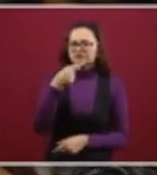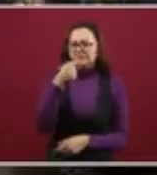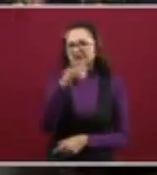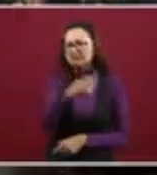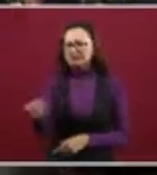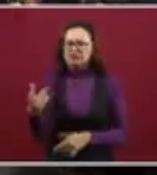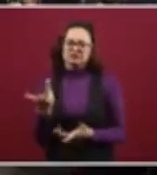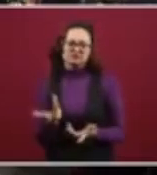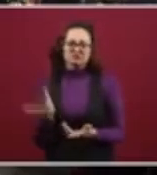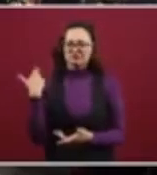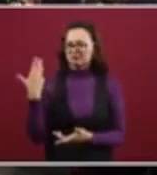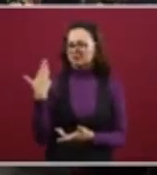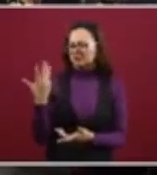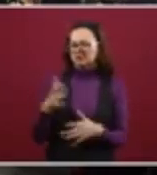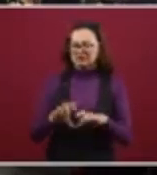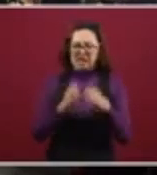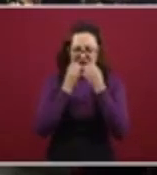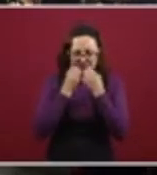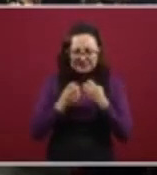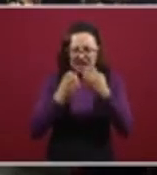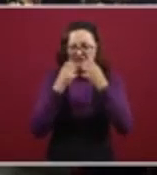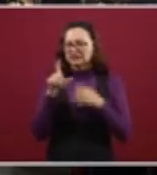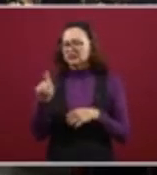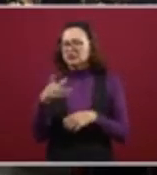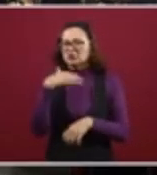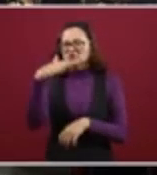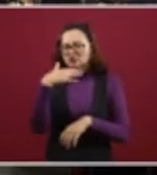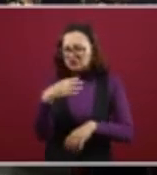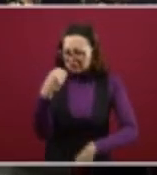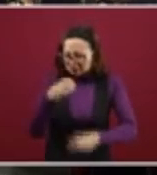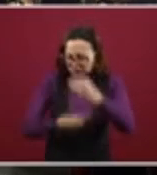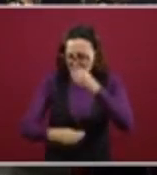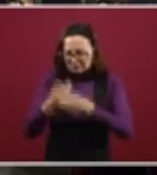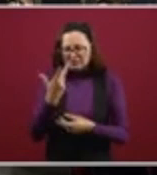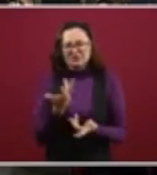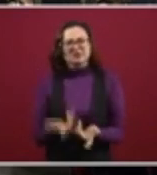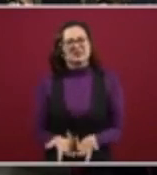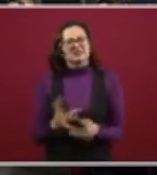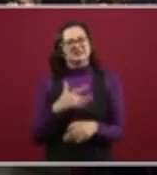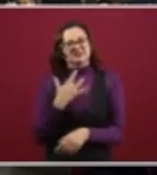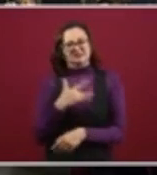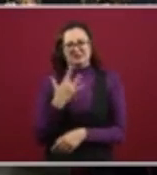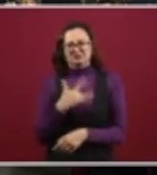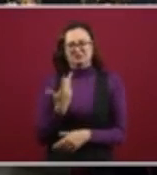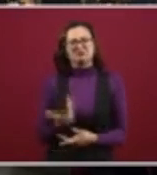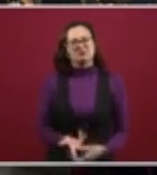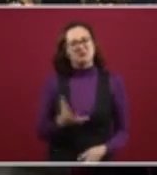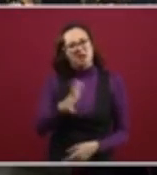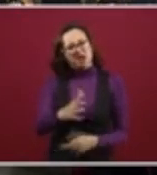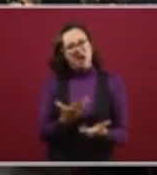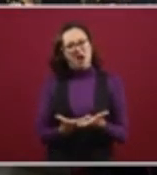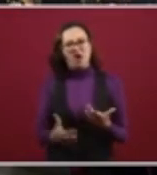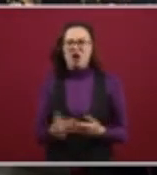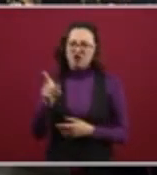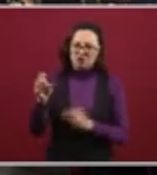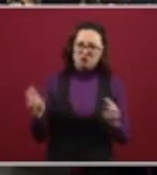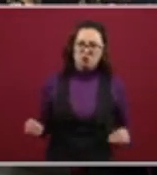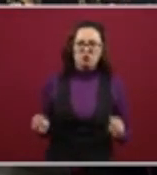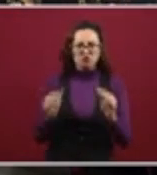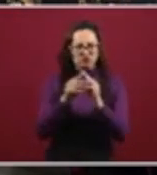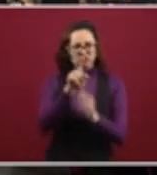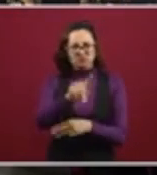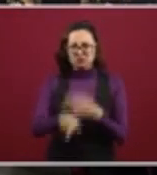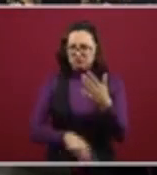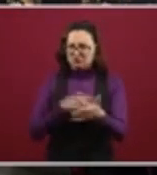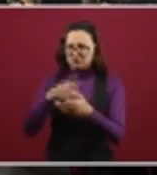zacate hace unos años y agua contaminada. Señor presidente, respecto a eso y a sus visitas a la región de la montaña en Guerrero, ¿ha cambiado